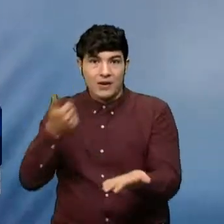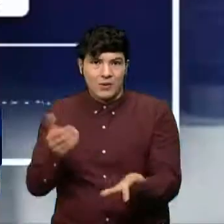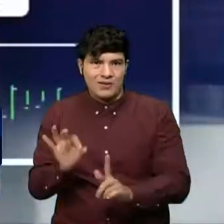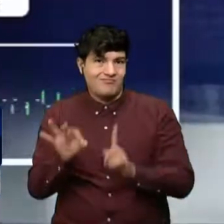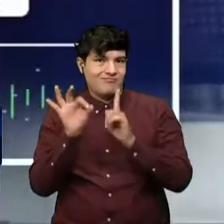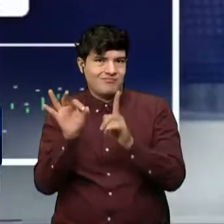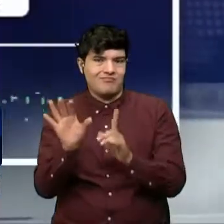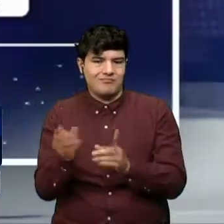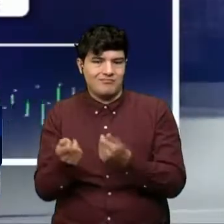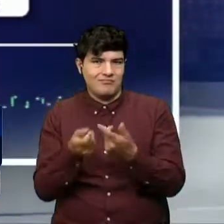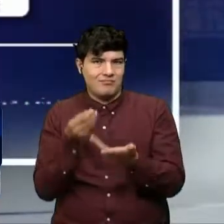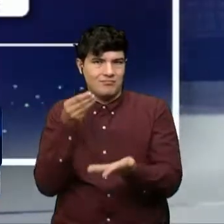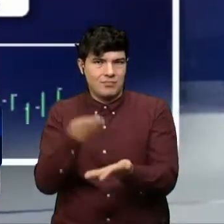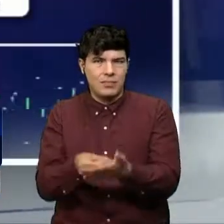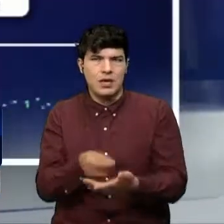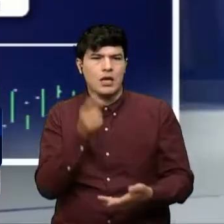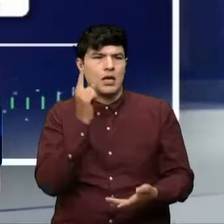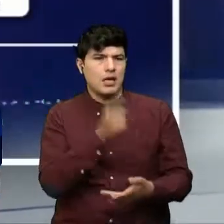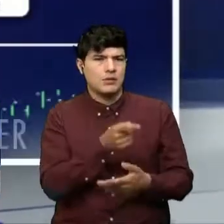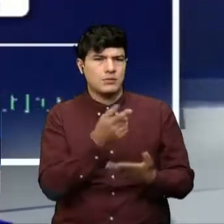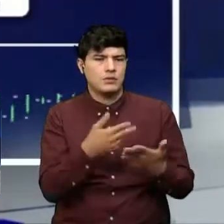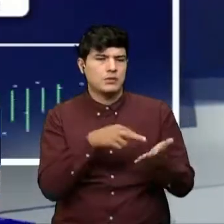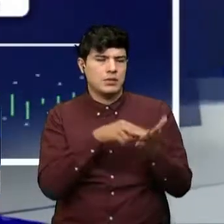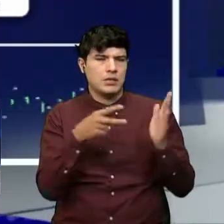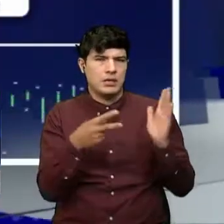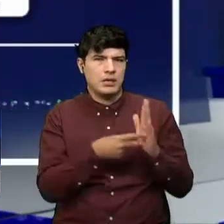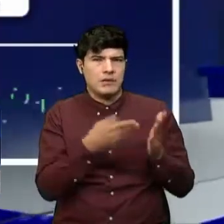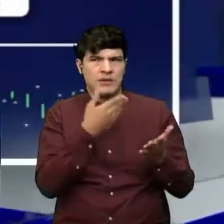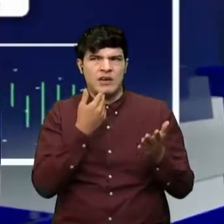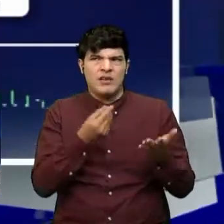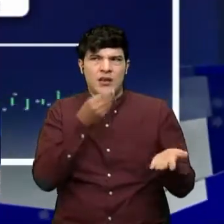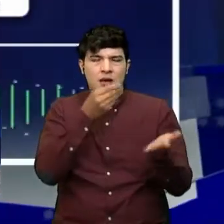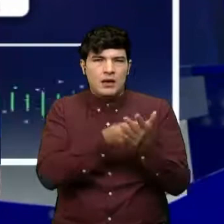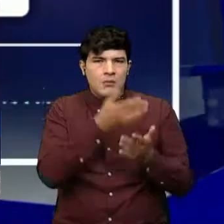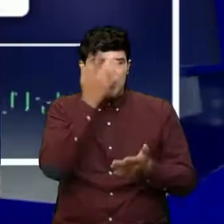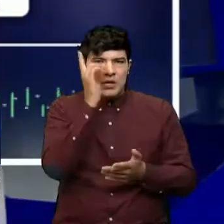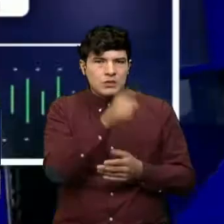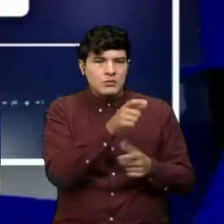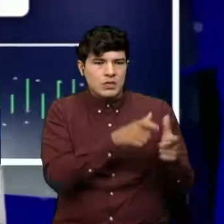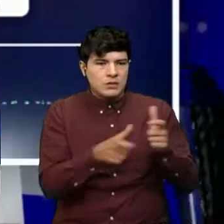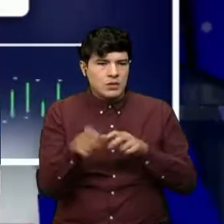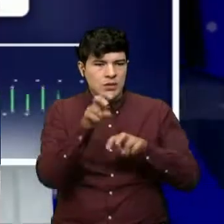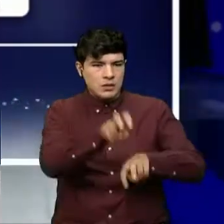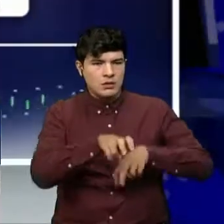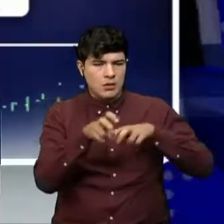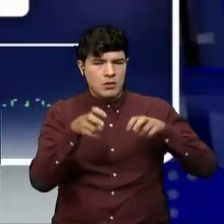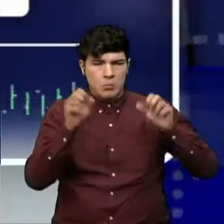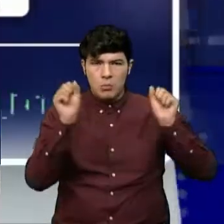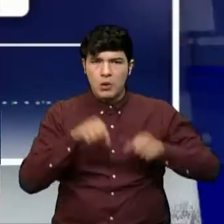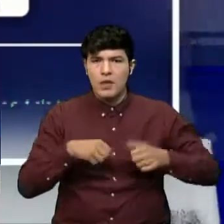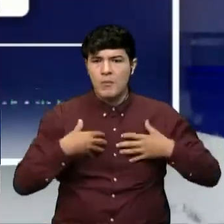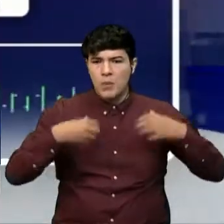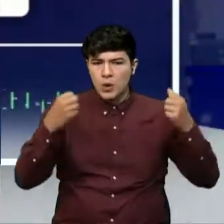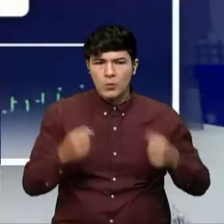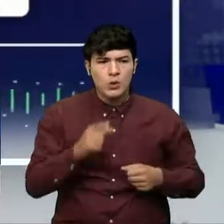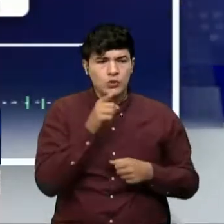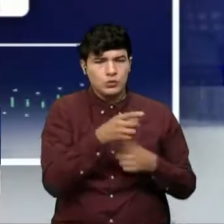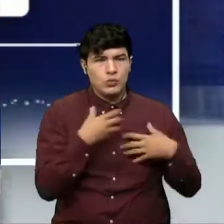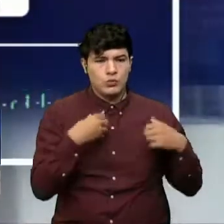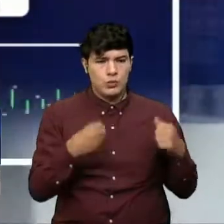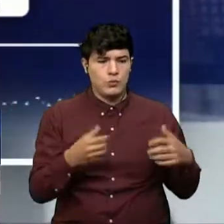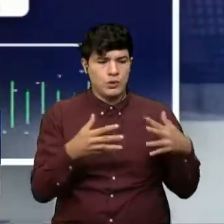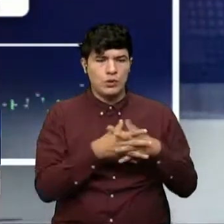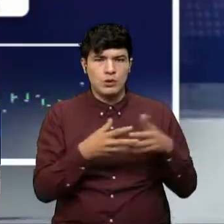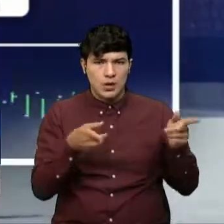intermediarios. Esto se llama integración hacia adelante, en virtud de lo que el agricultor puede ser dueño de su producto, incluso hasta